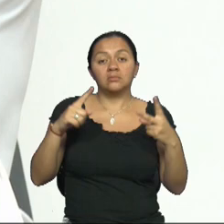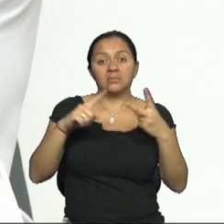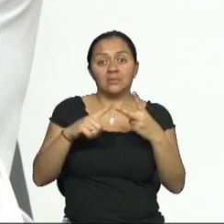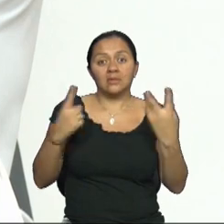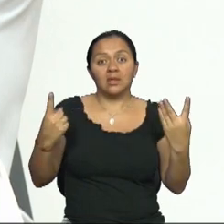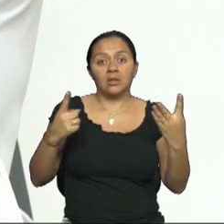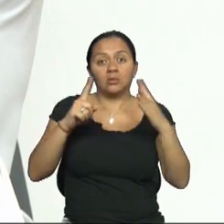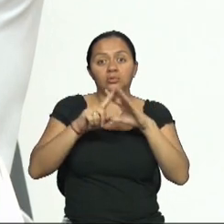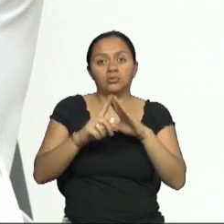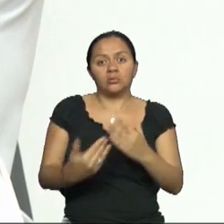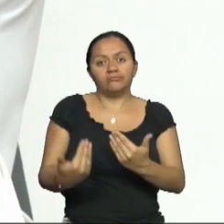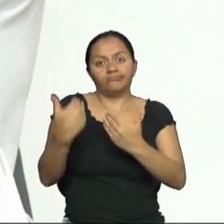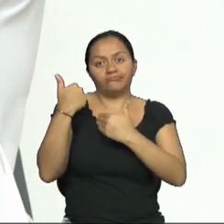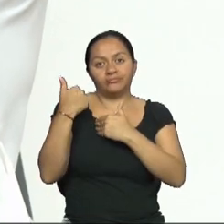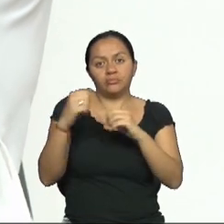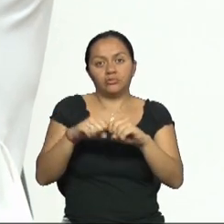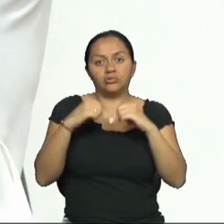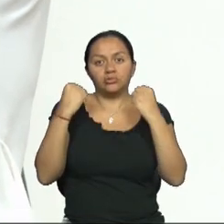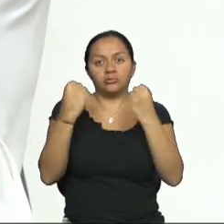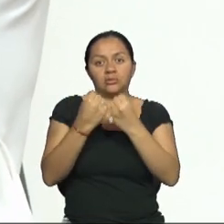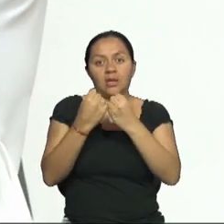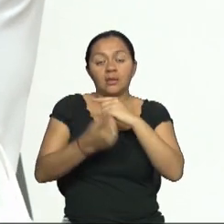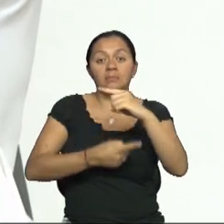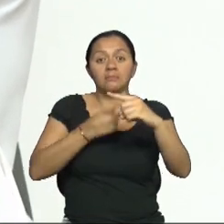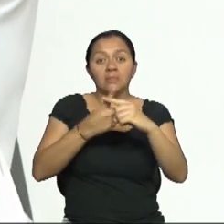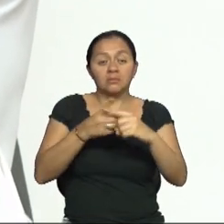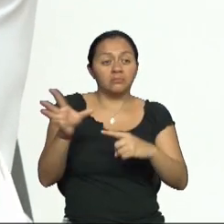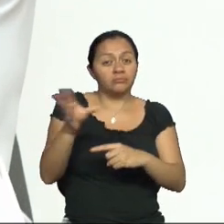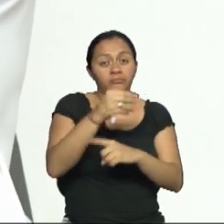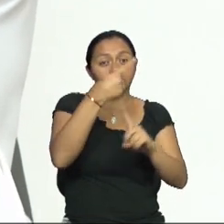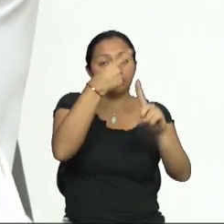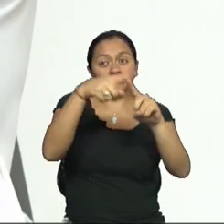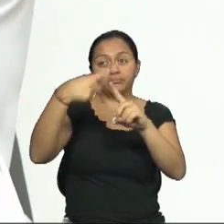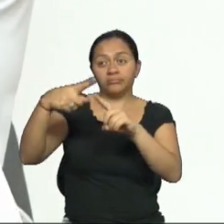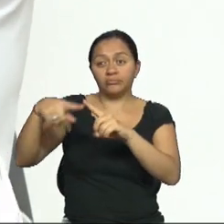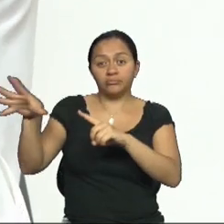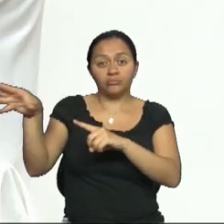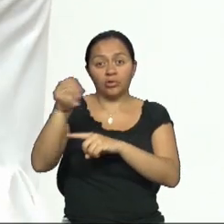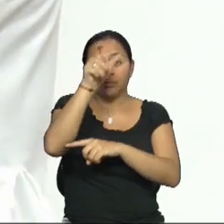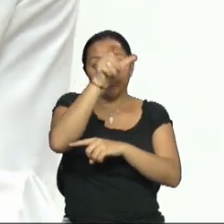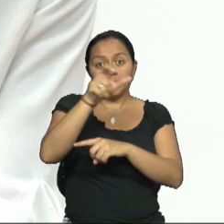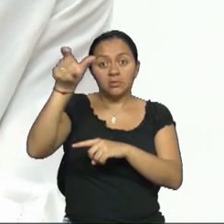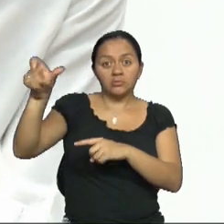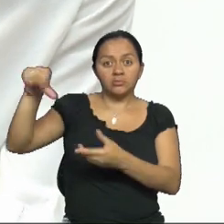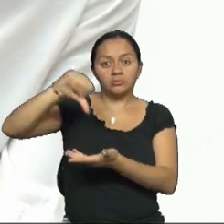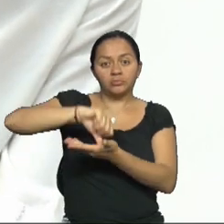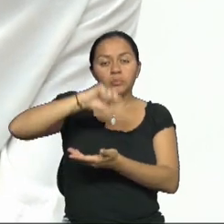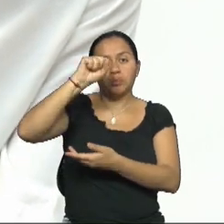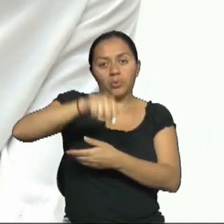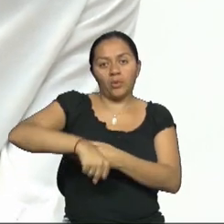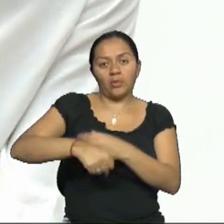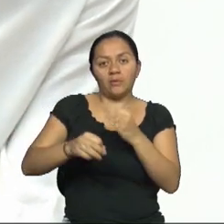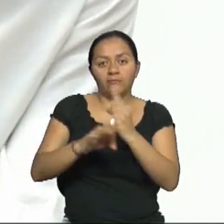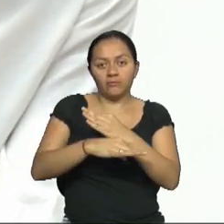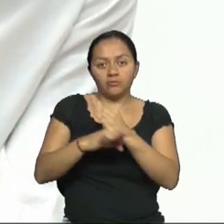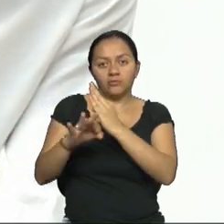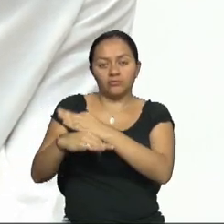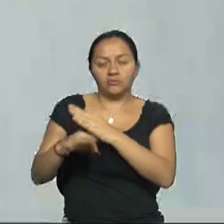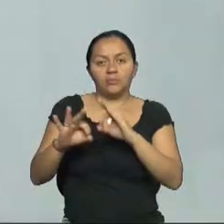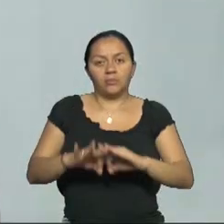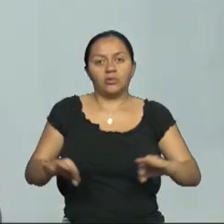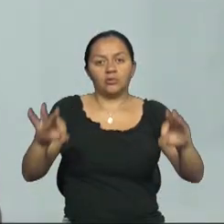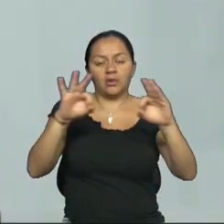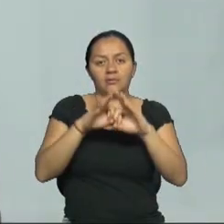una responsabilidad social donde todos los distintos actores de la sociedad juegan un papel. ¿Cuál